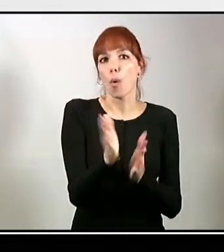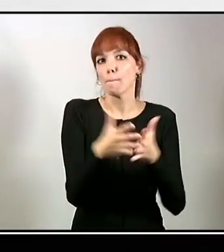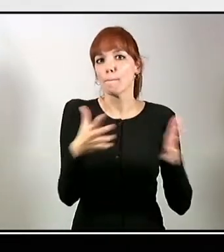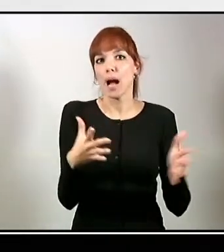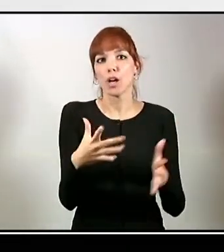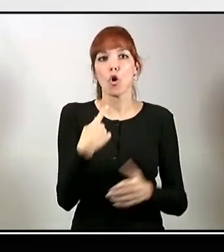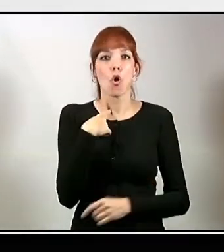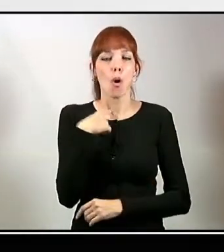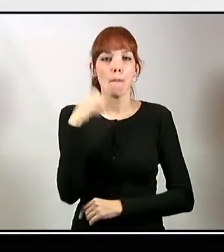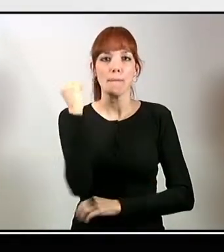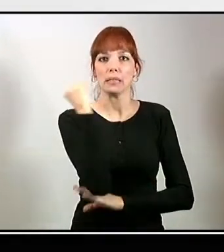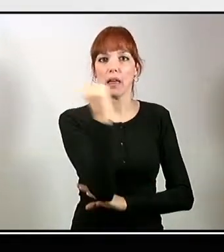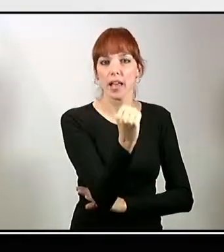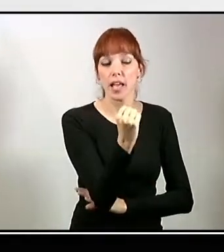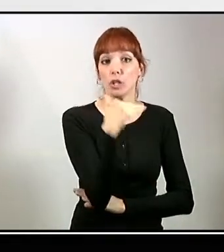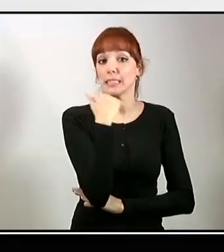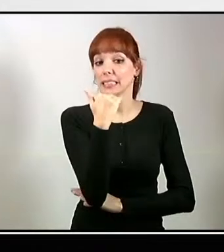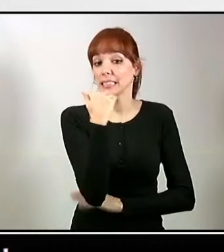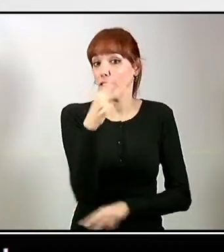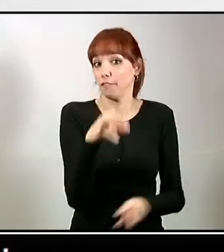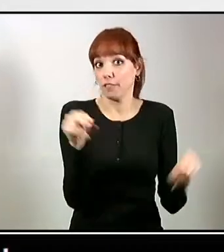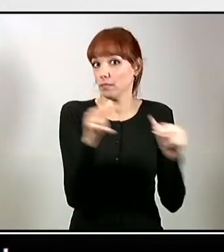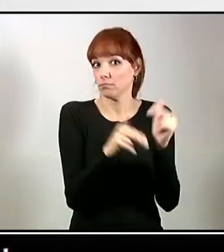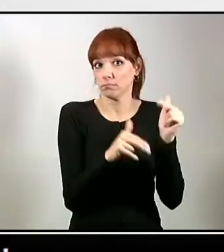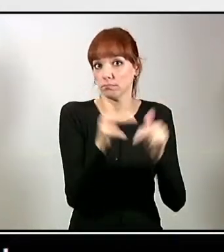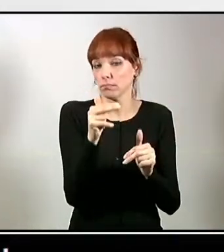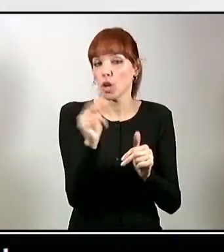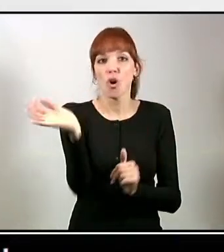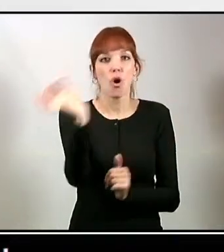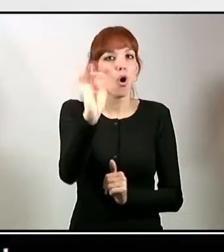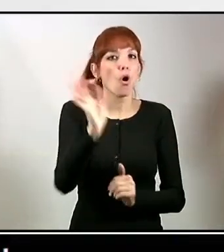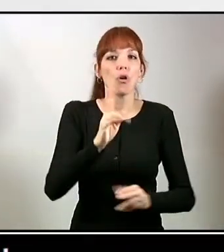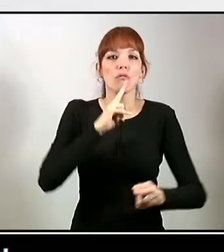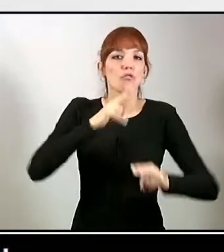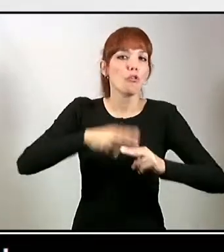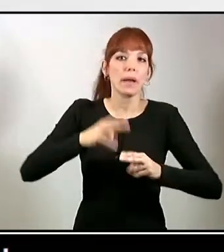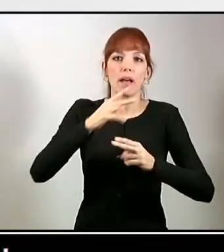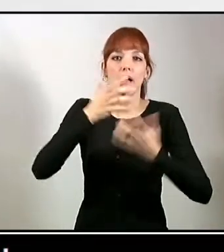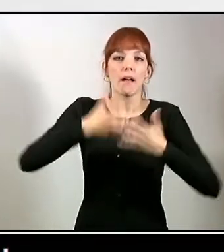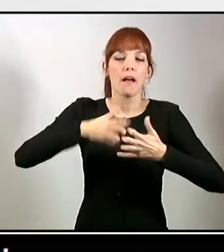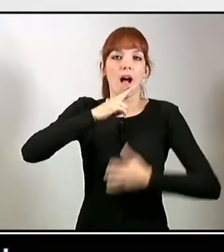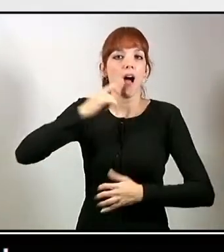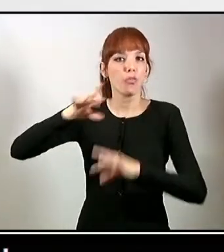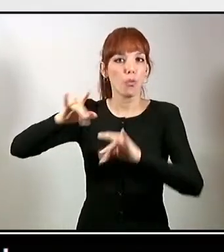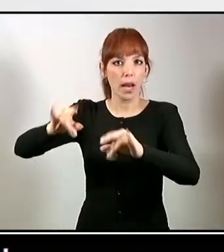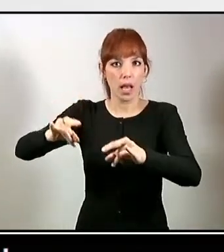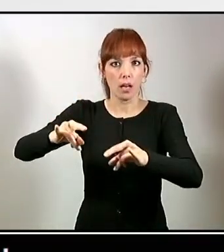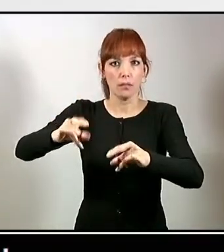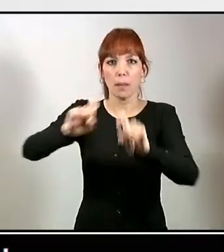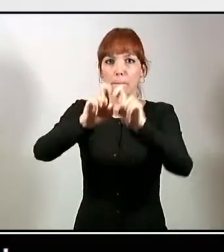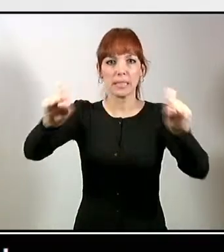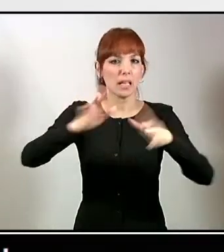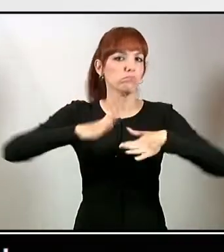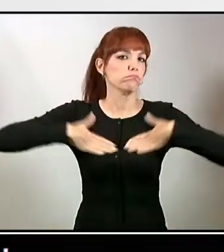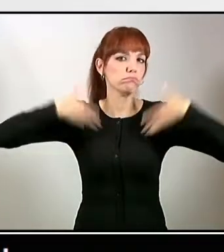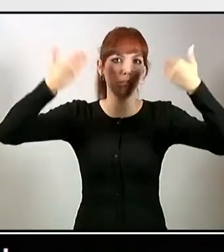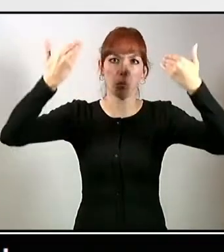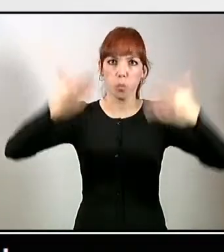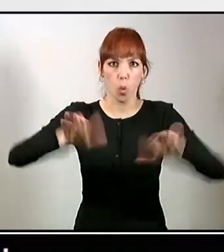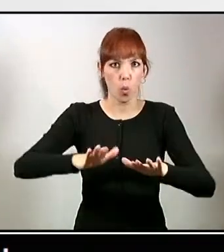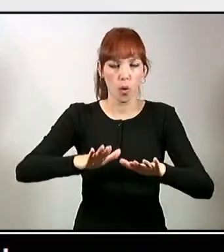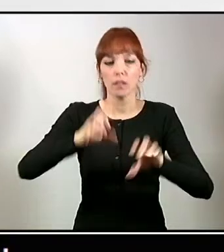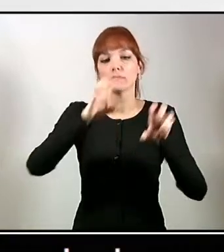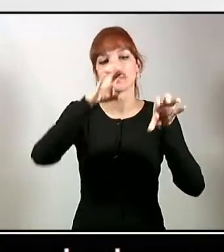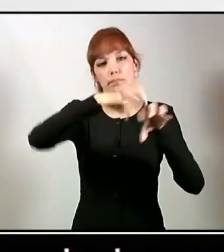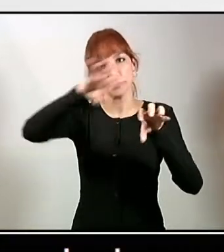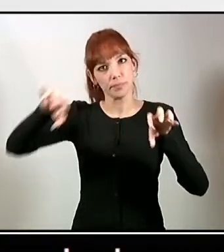matadero que está a punto de finalizar o llámese la azucarera. La azucarera hoy ha dado un paso más porque